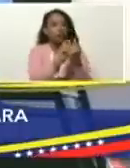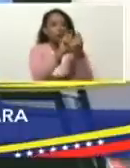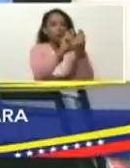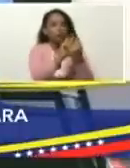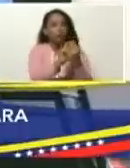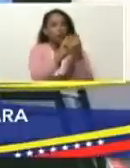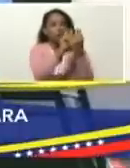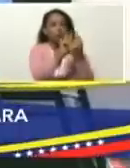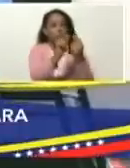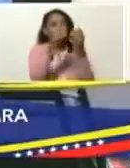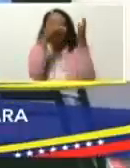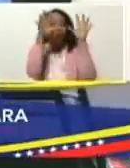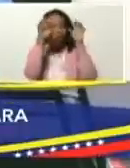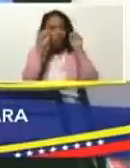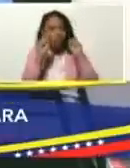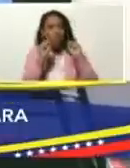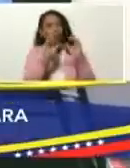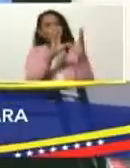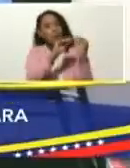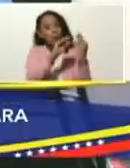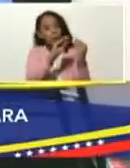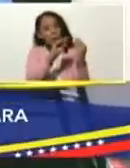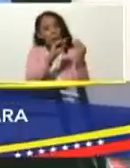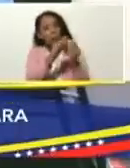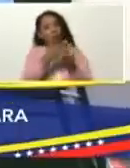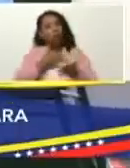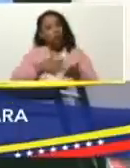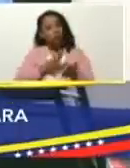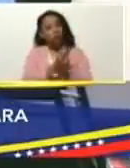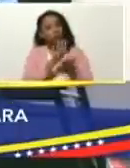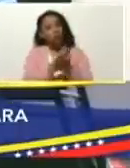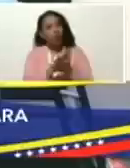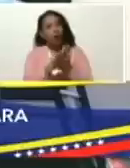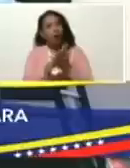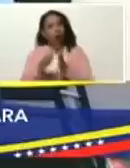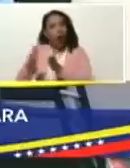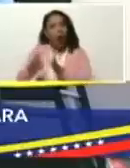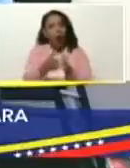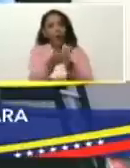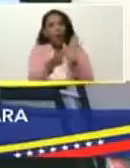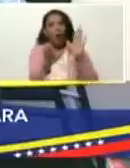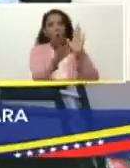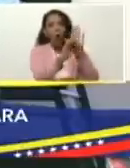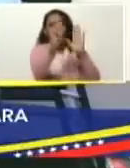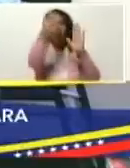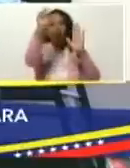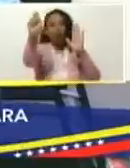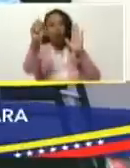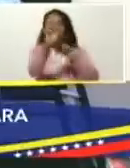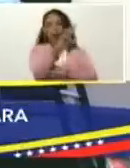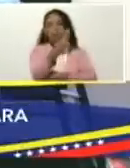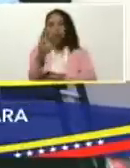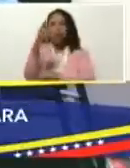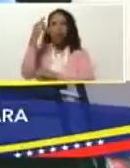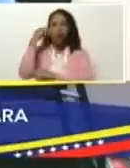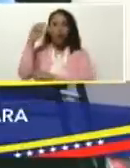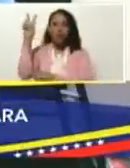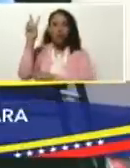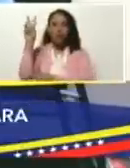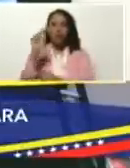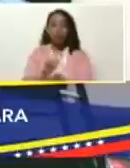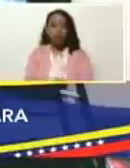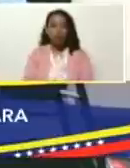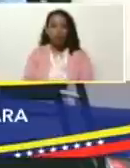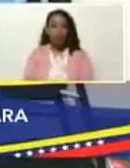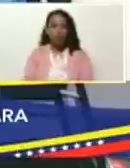del entendimiento de la armonía Por los caminos de la Constitución de la República bolivariana de Venezuela